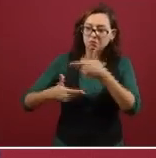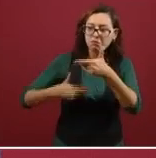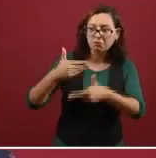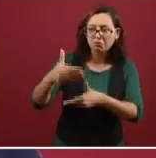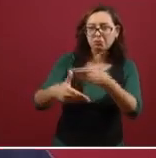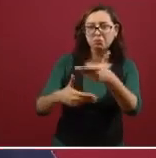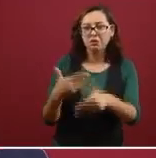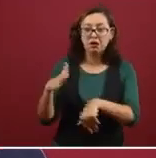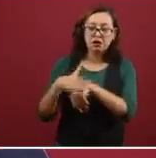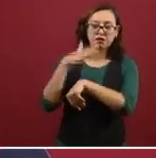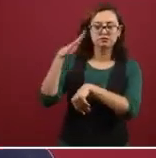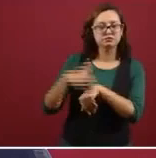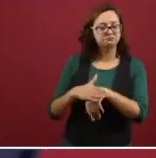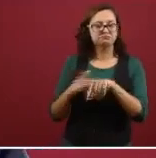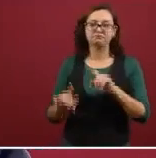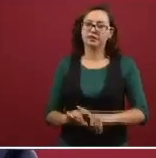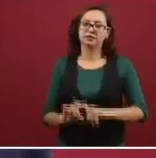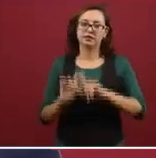porque